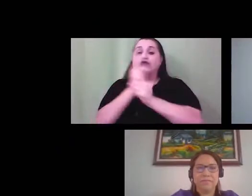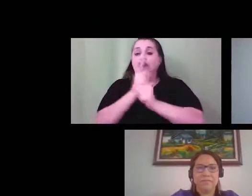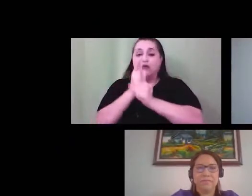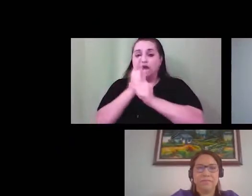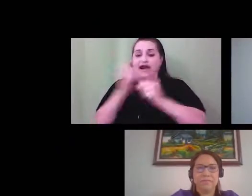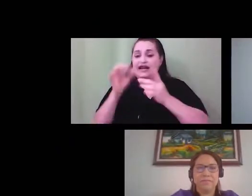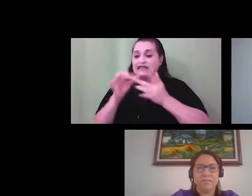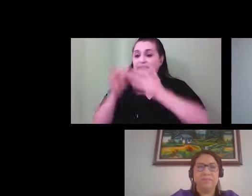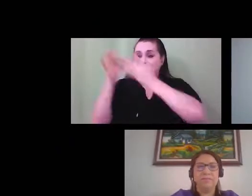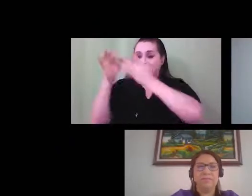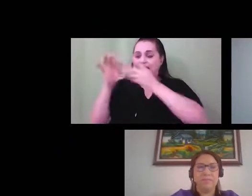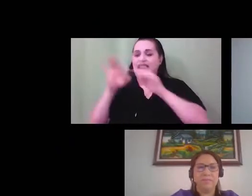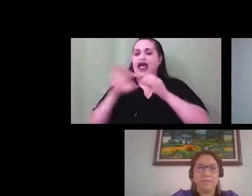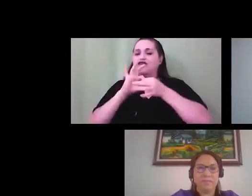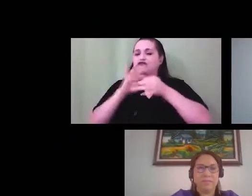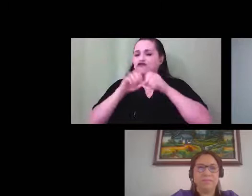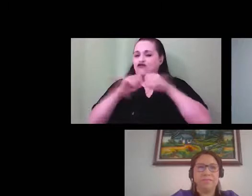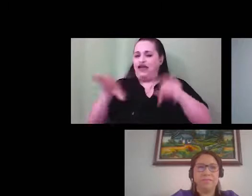en redes.